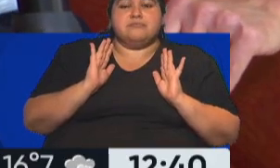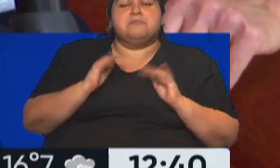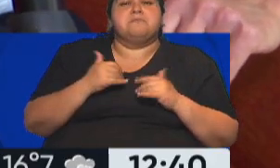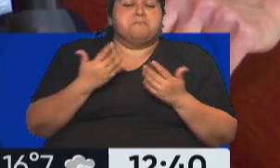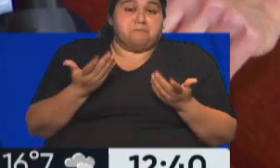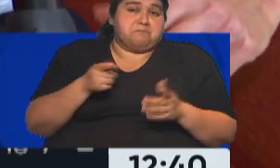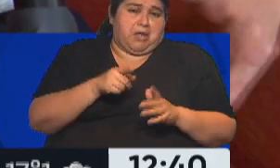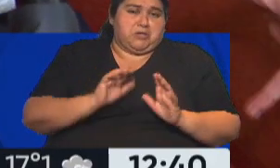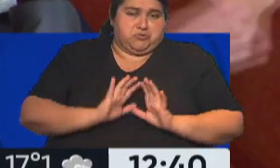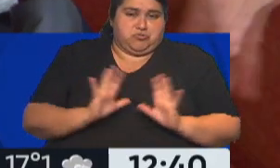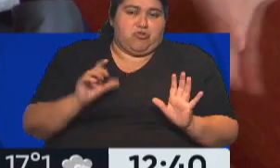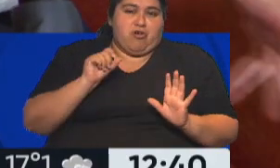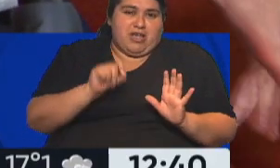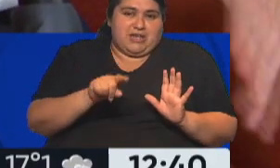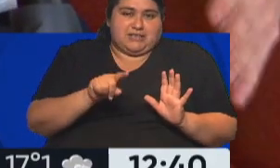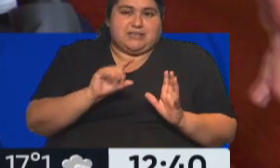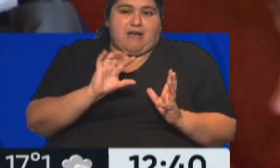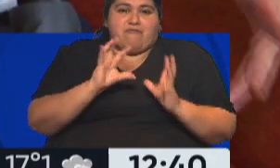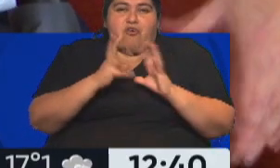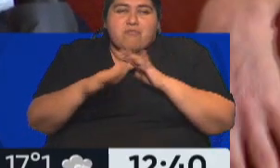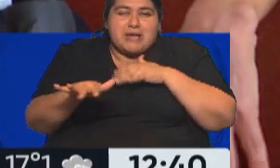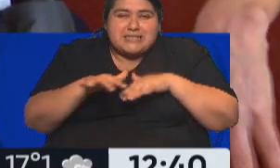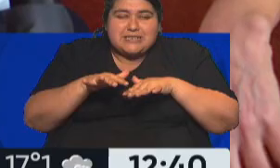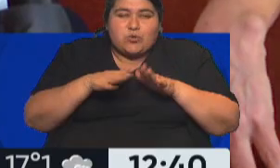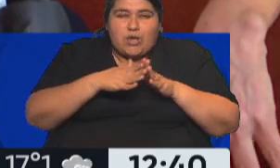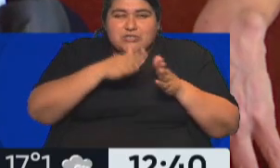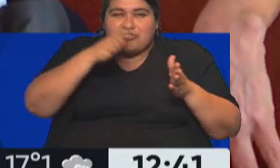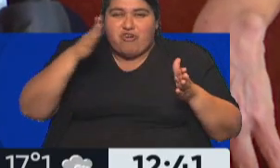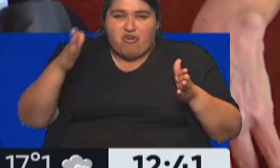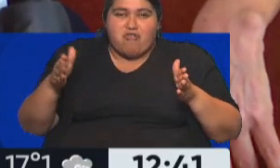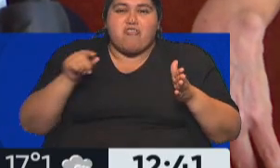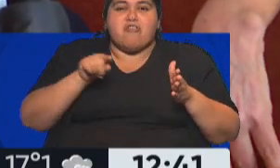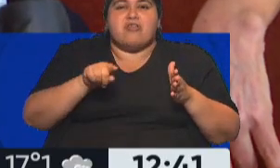Bueno, está toda esta circunstancia